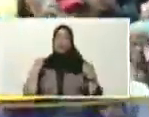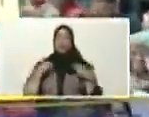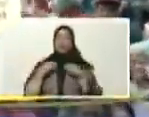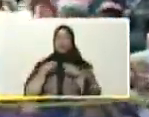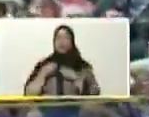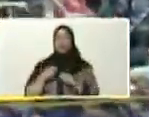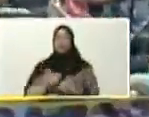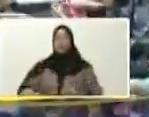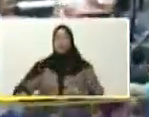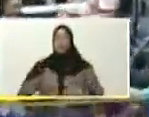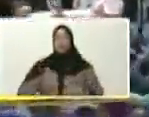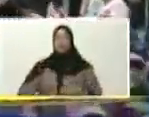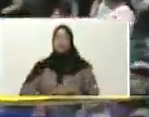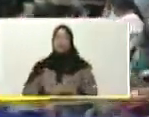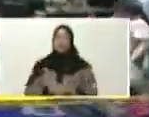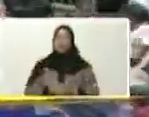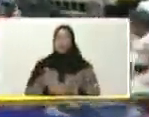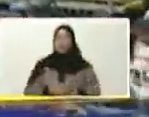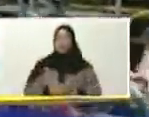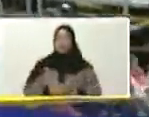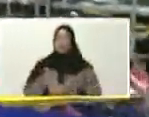Que les decía